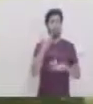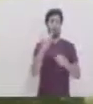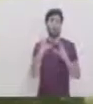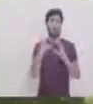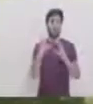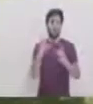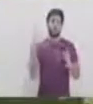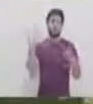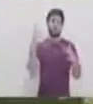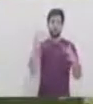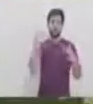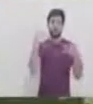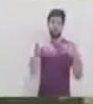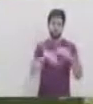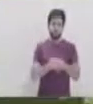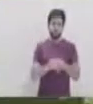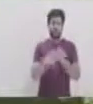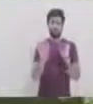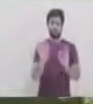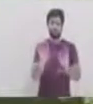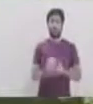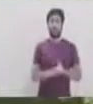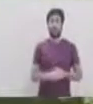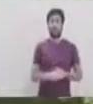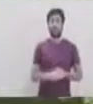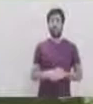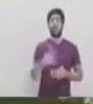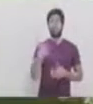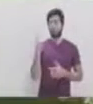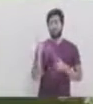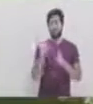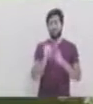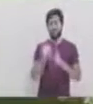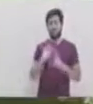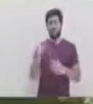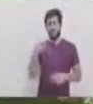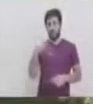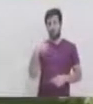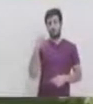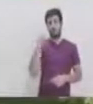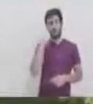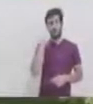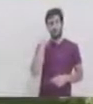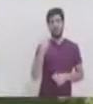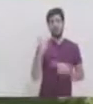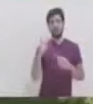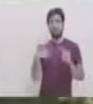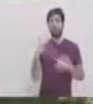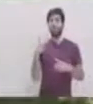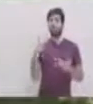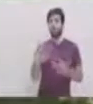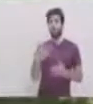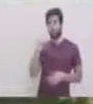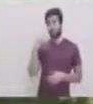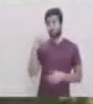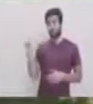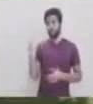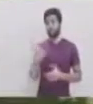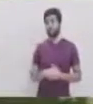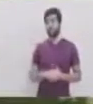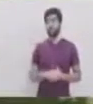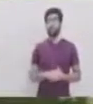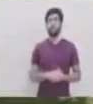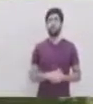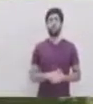inclusiva. Empecemos con: mi tía compra helados en la tienda. Mi, voy a hacer mi palma viendo hacia